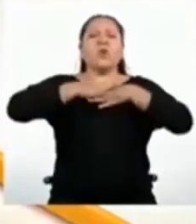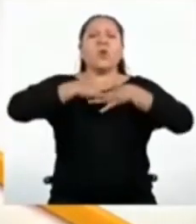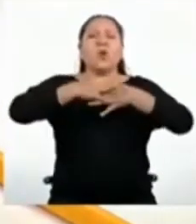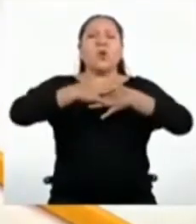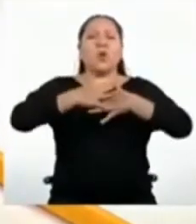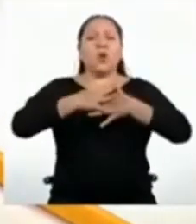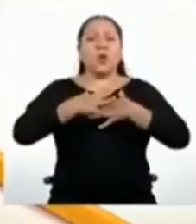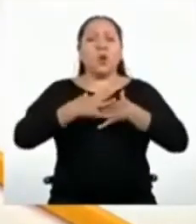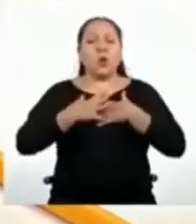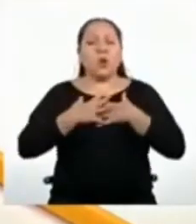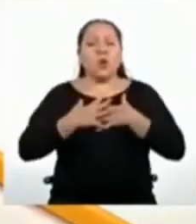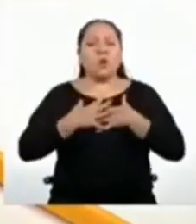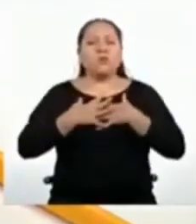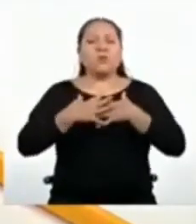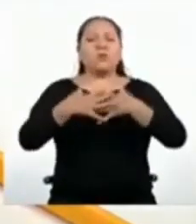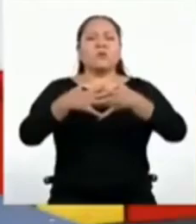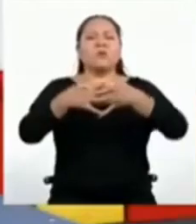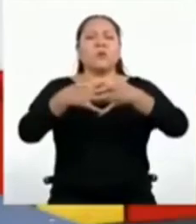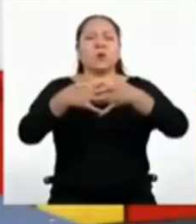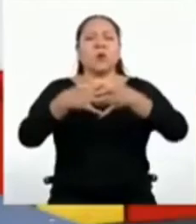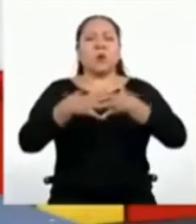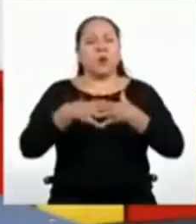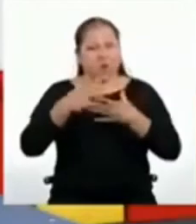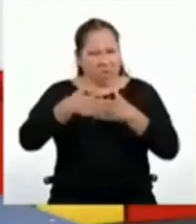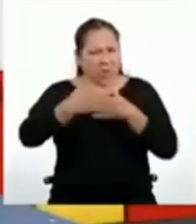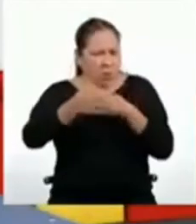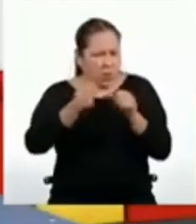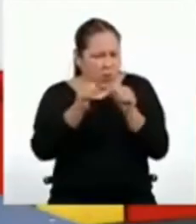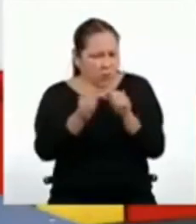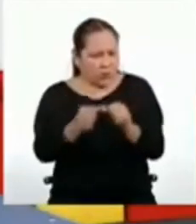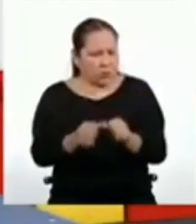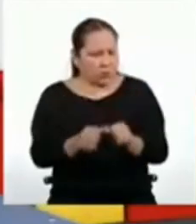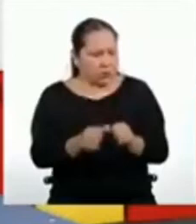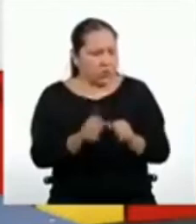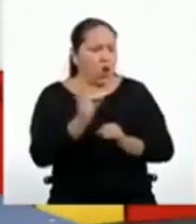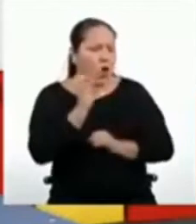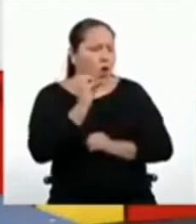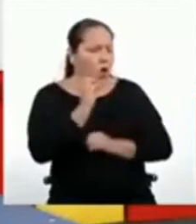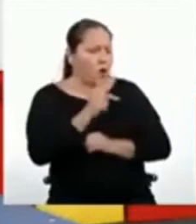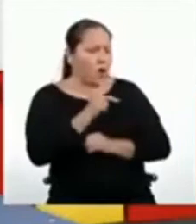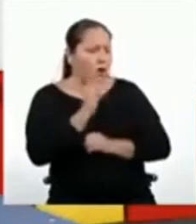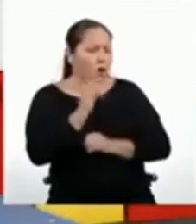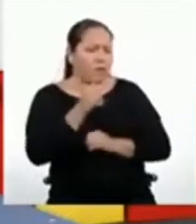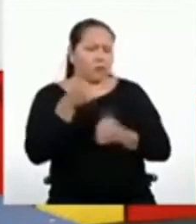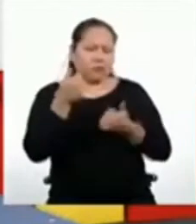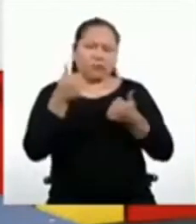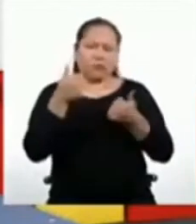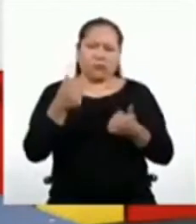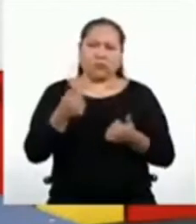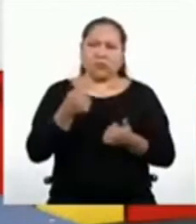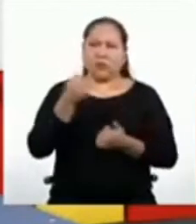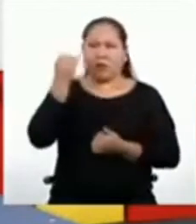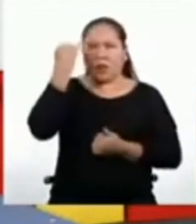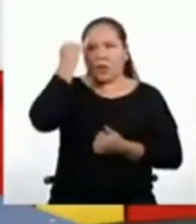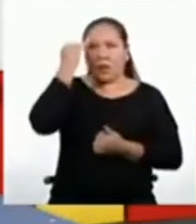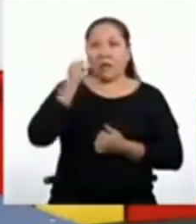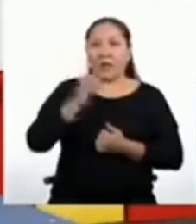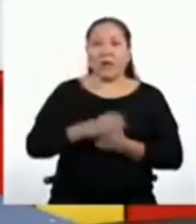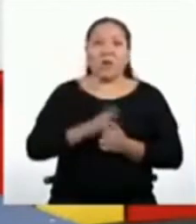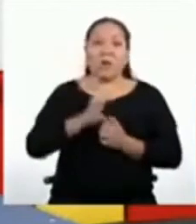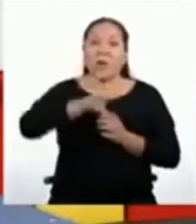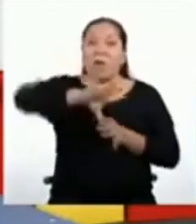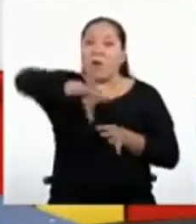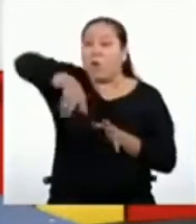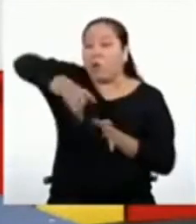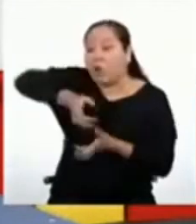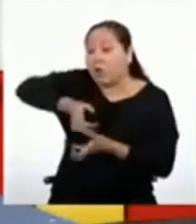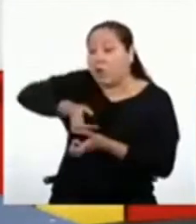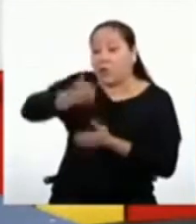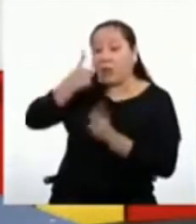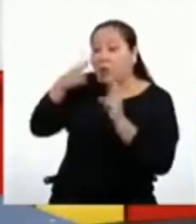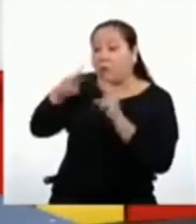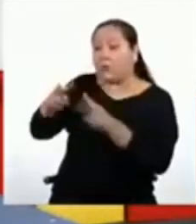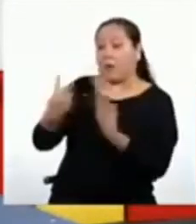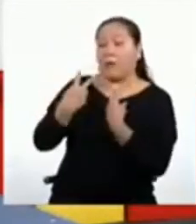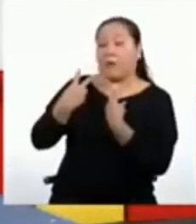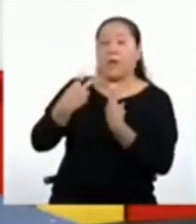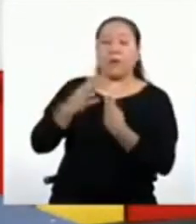y continúas. Ok, sí, es una muy buena idea, pero igual voltéate.